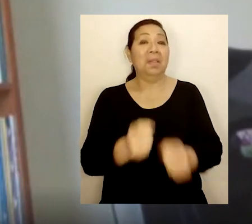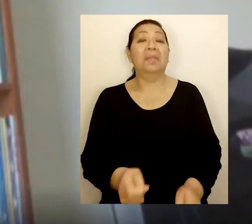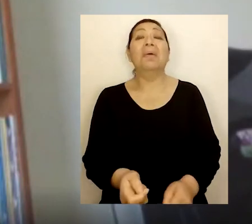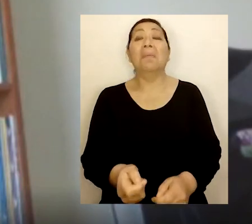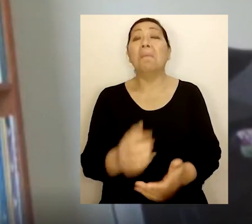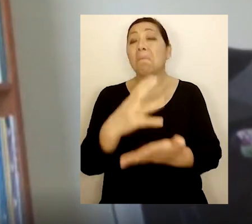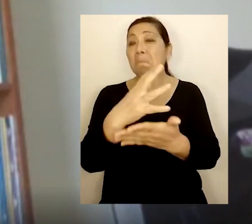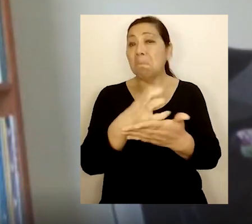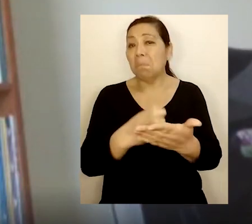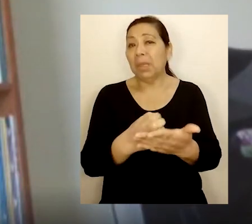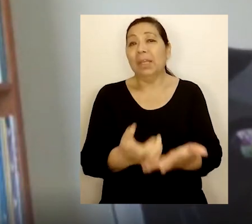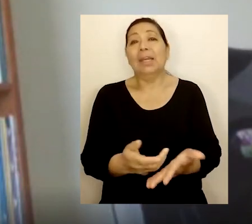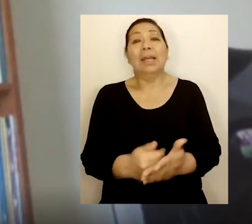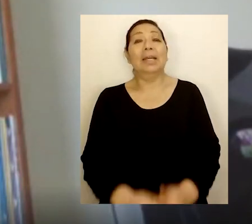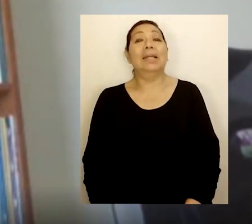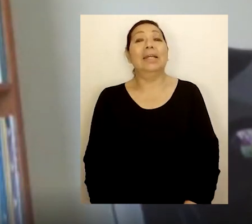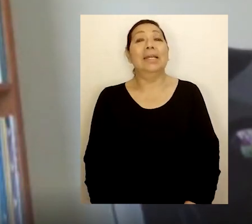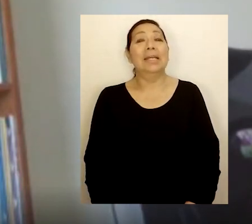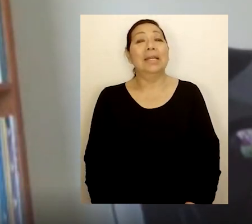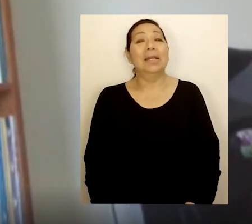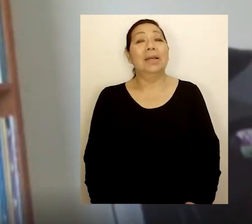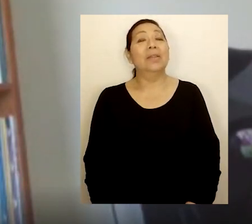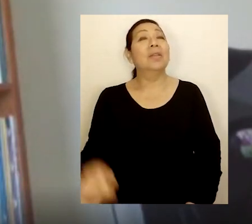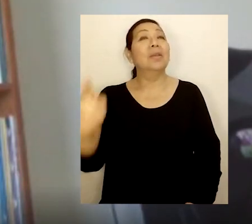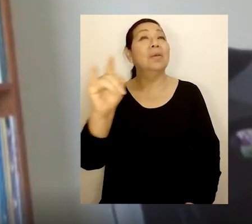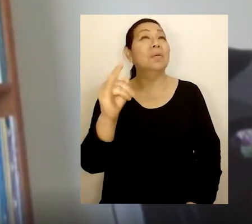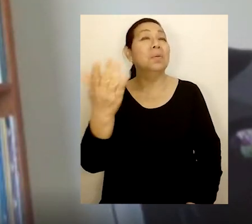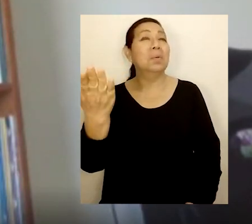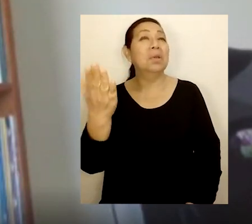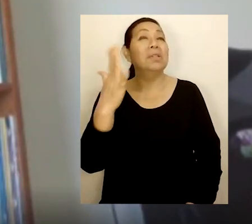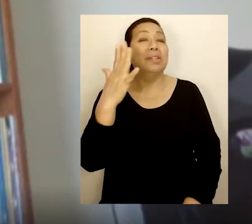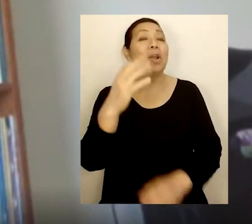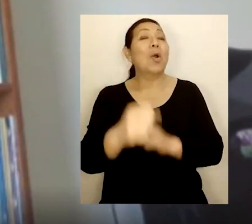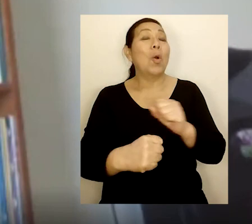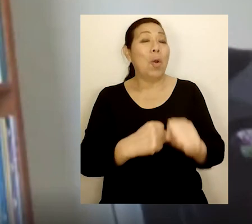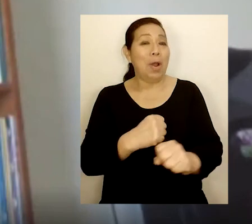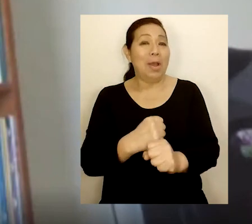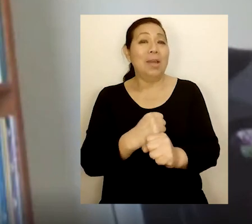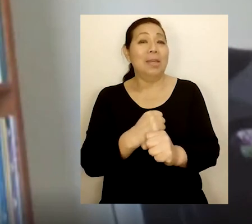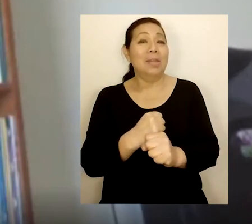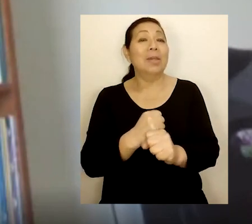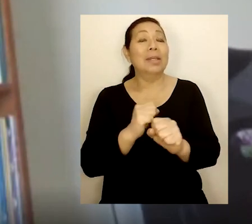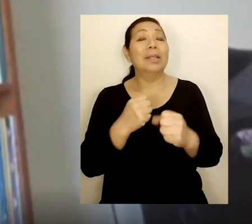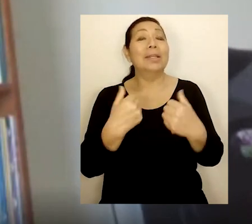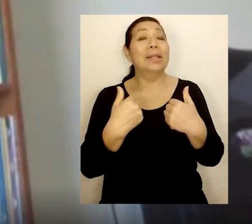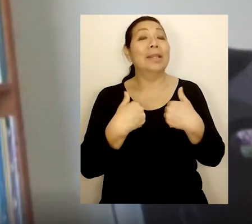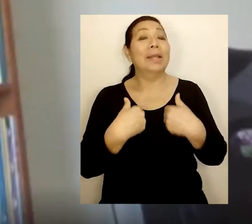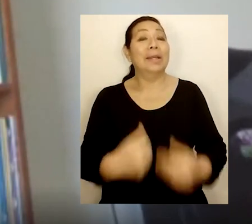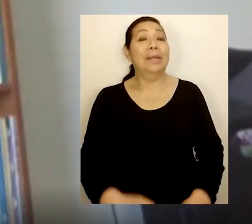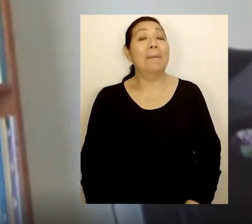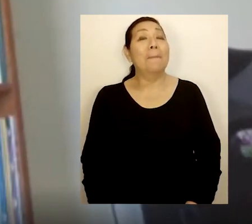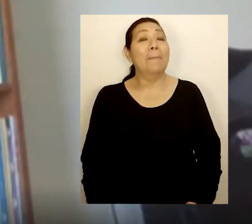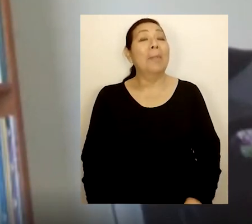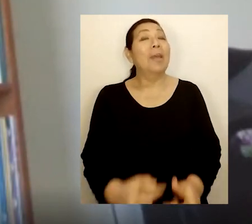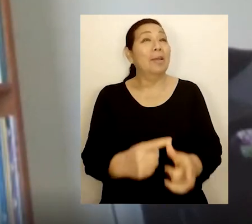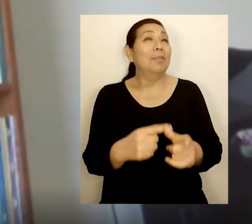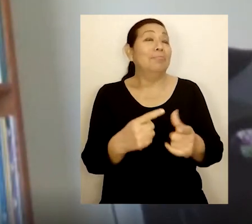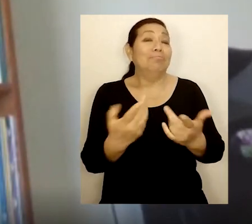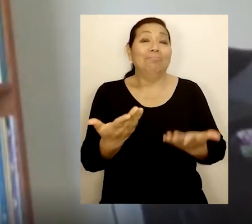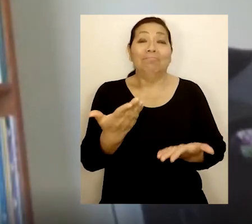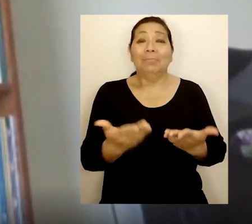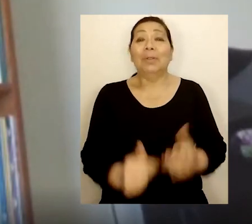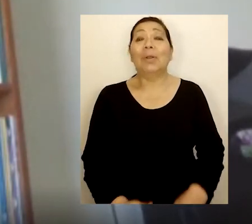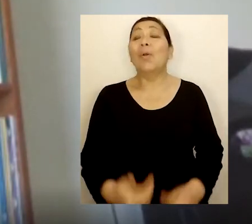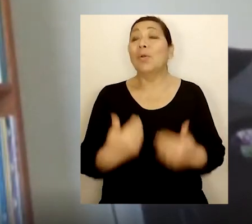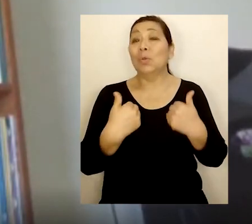la pena. De pena suspendida se le impuso de 5 años de pena efectiva. Entonces, según